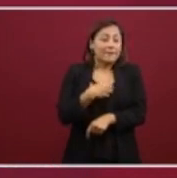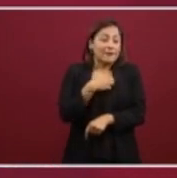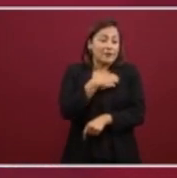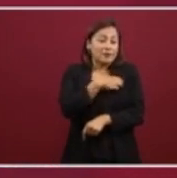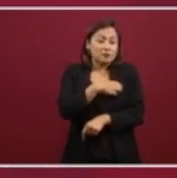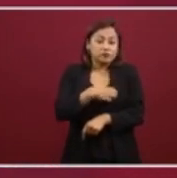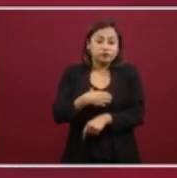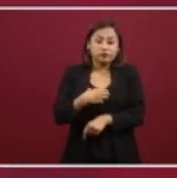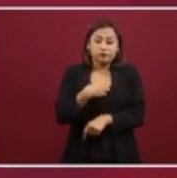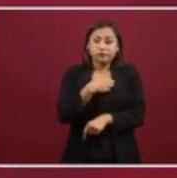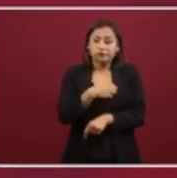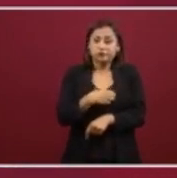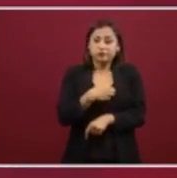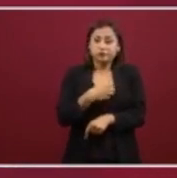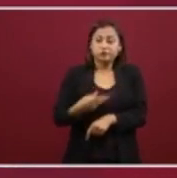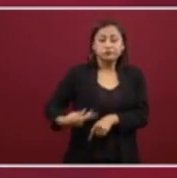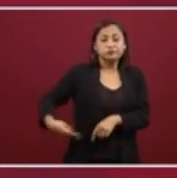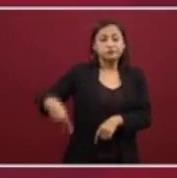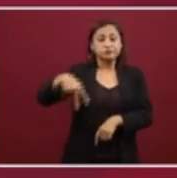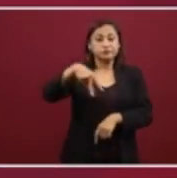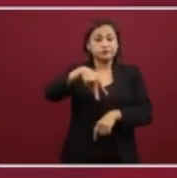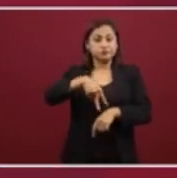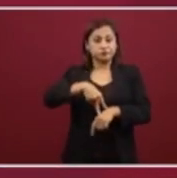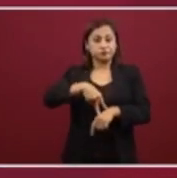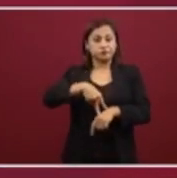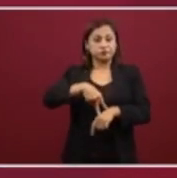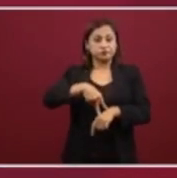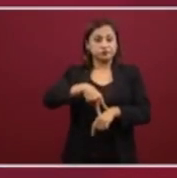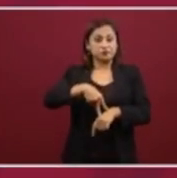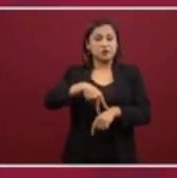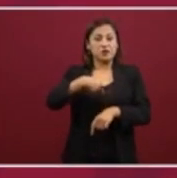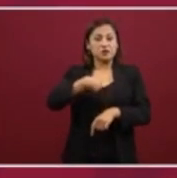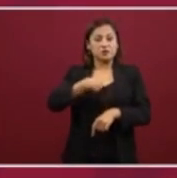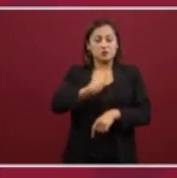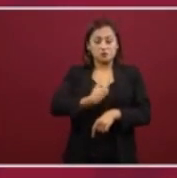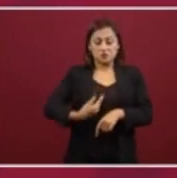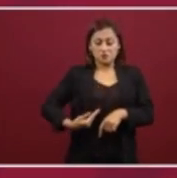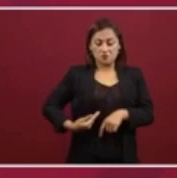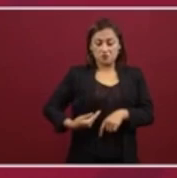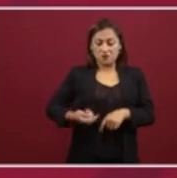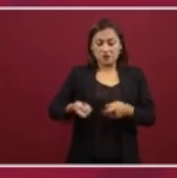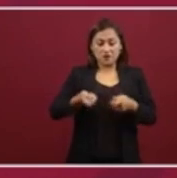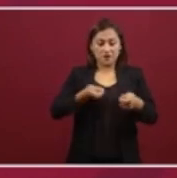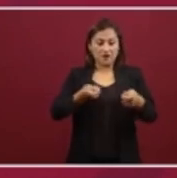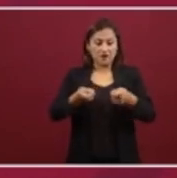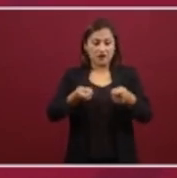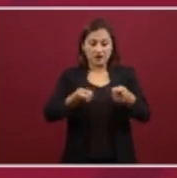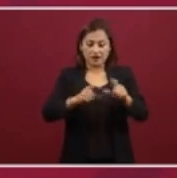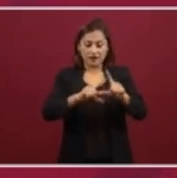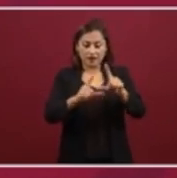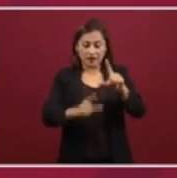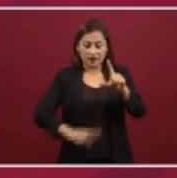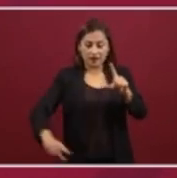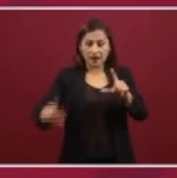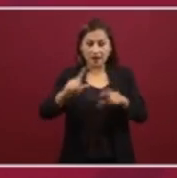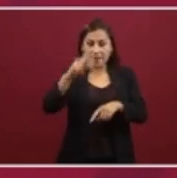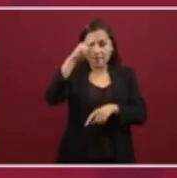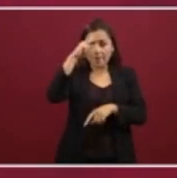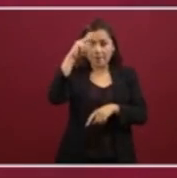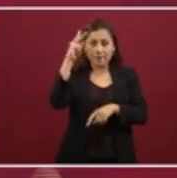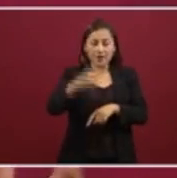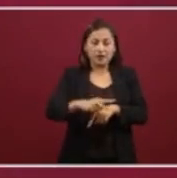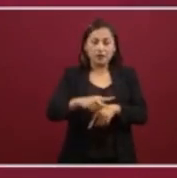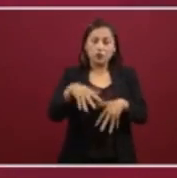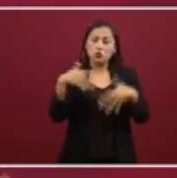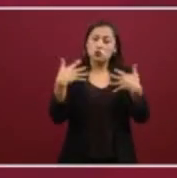de gobernar un gran país con un pueblo extraordinario. Por